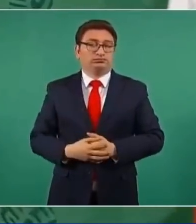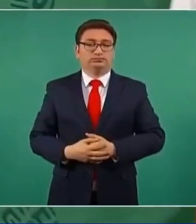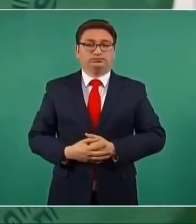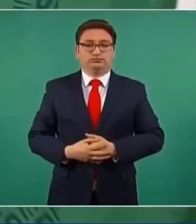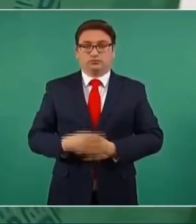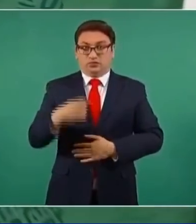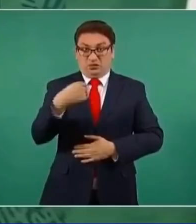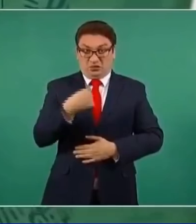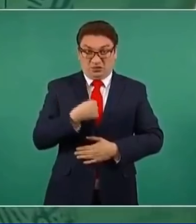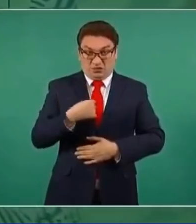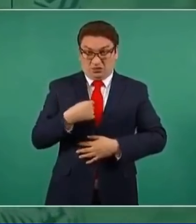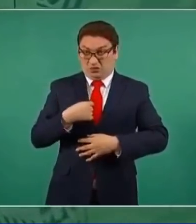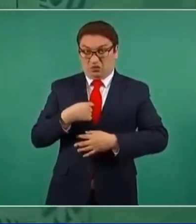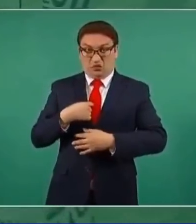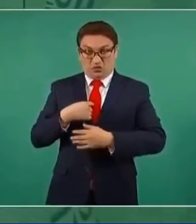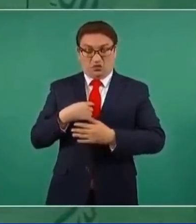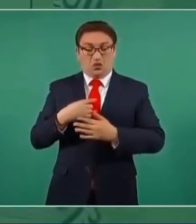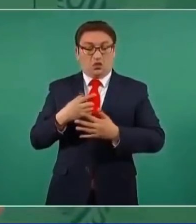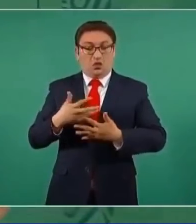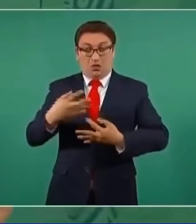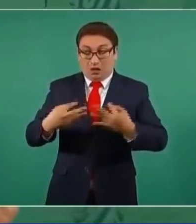Yo no voy a participar